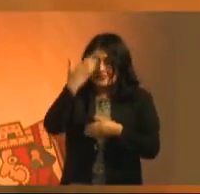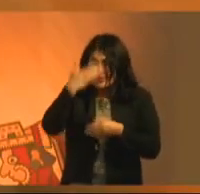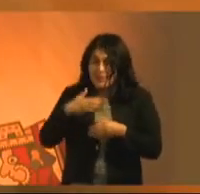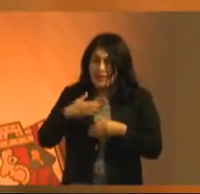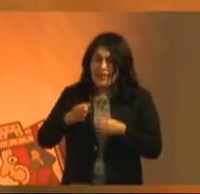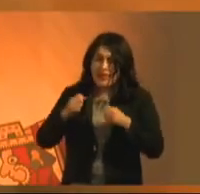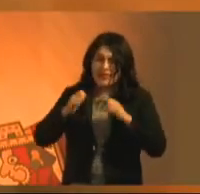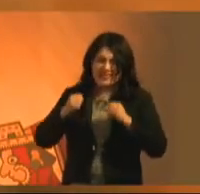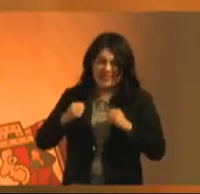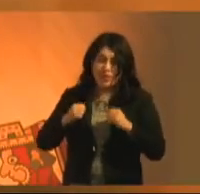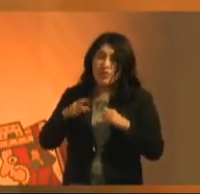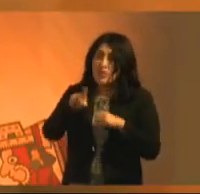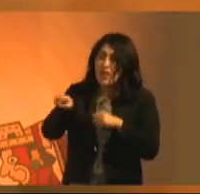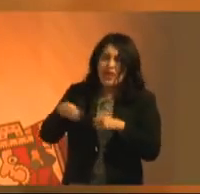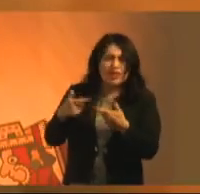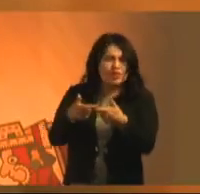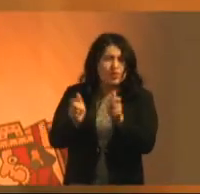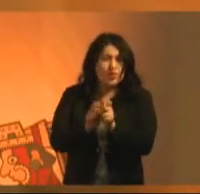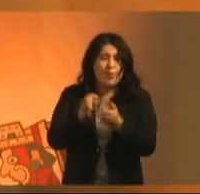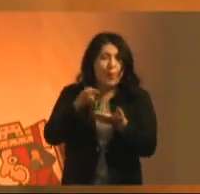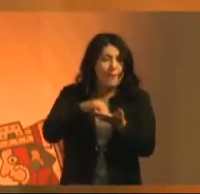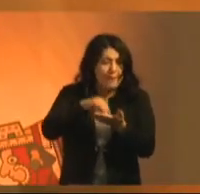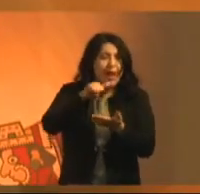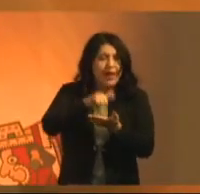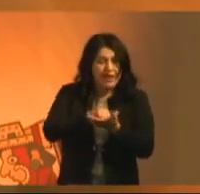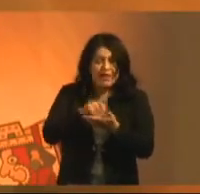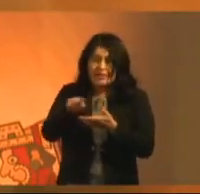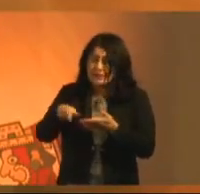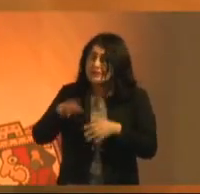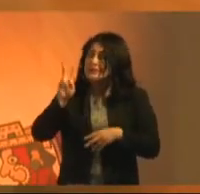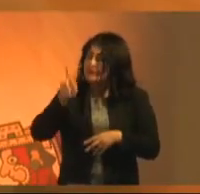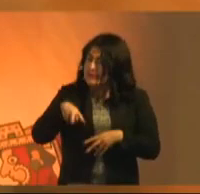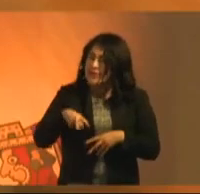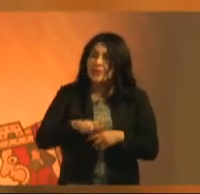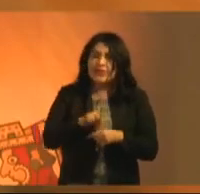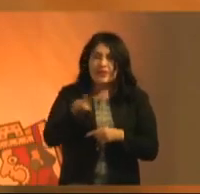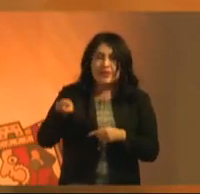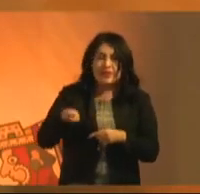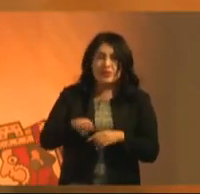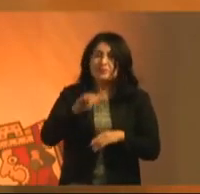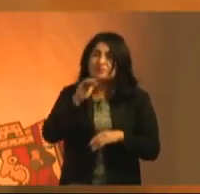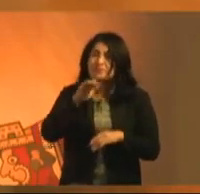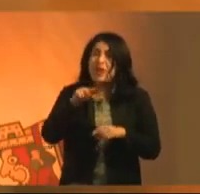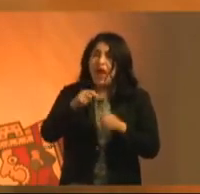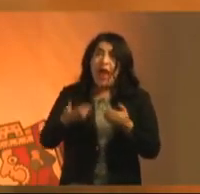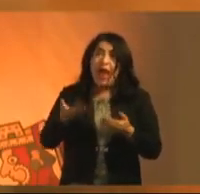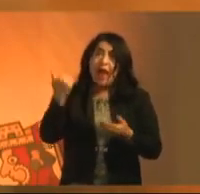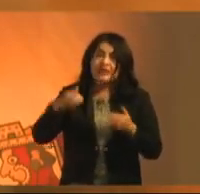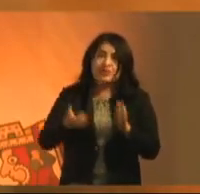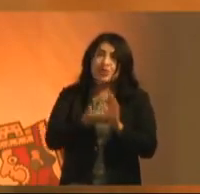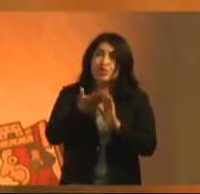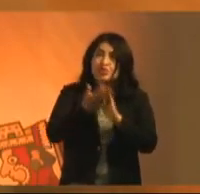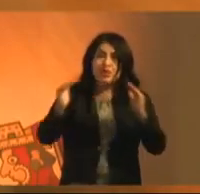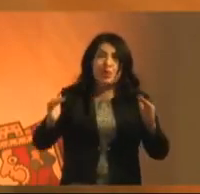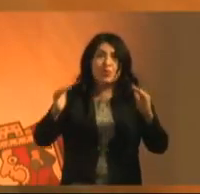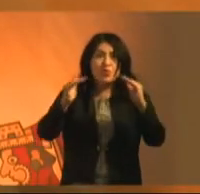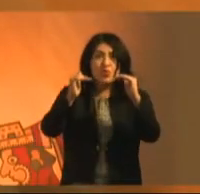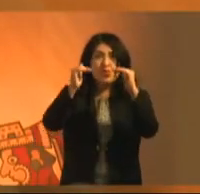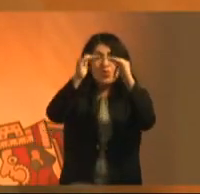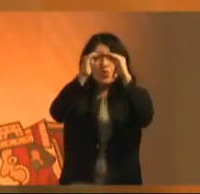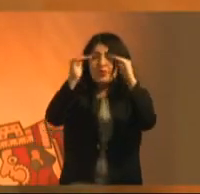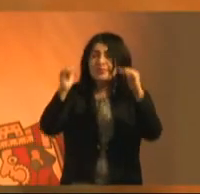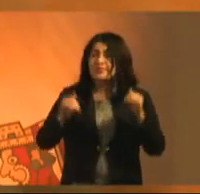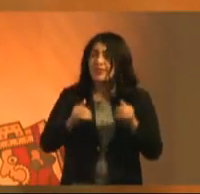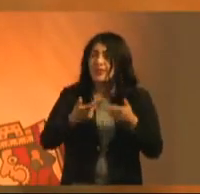de un pueblo extraordinario viejo pueblo maya que había levantado esas pirámides que ahora ellos empezaban a conocer esto